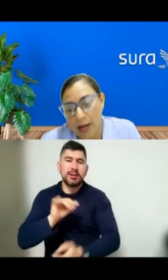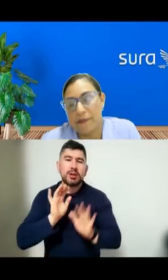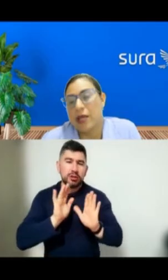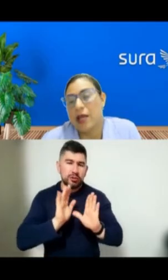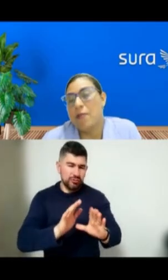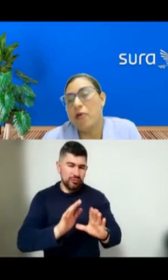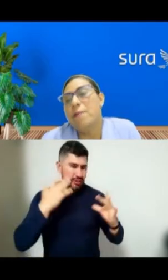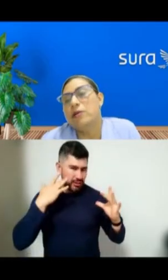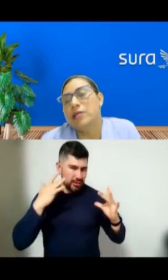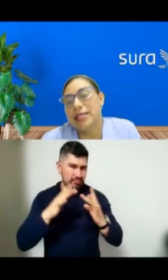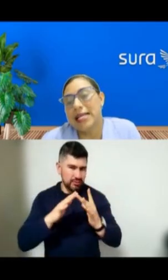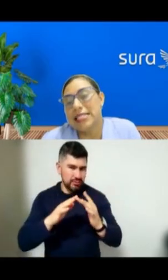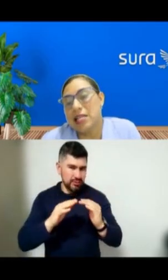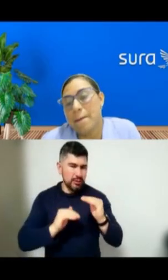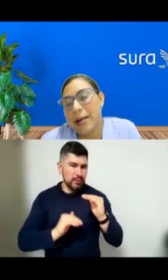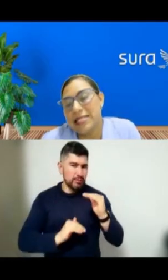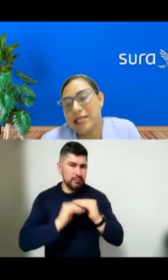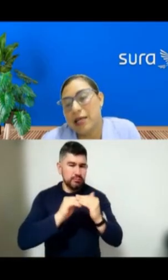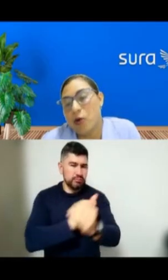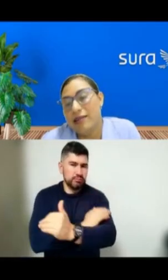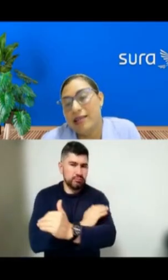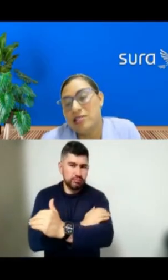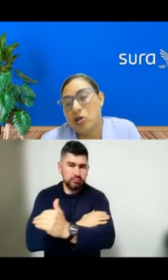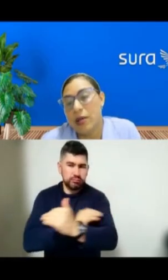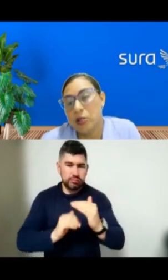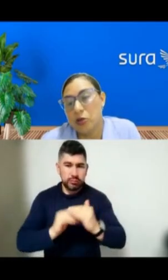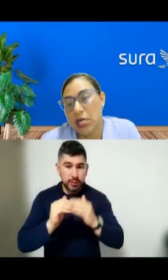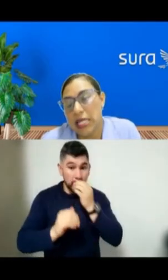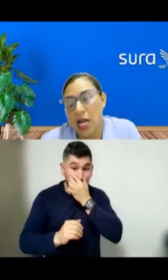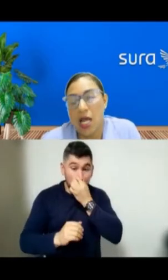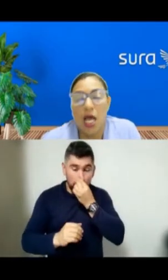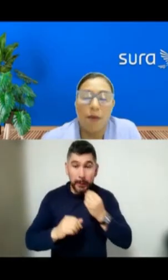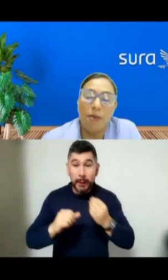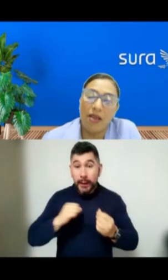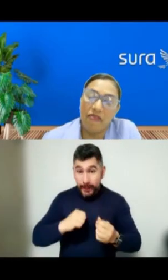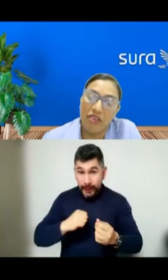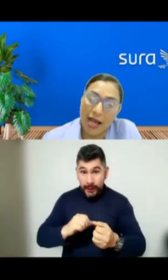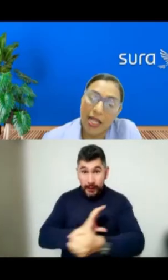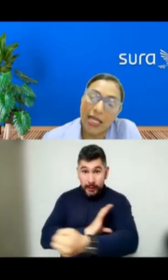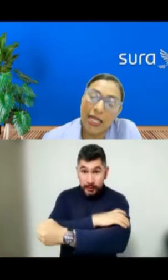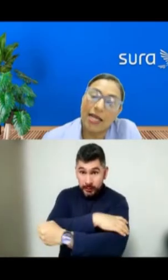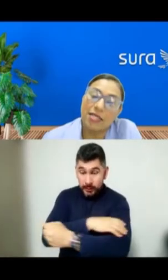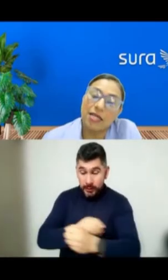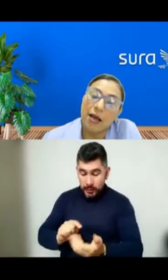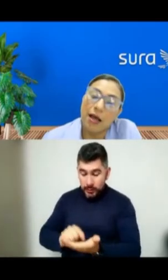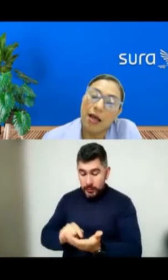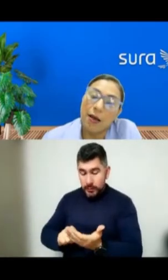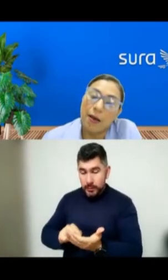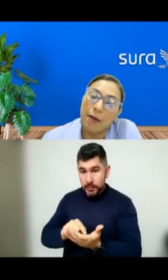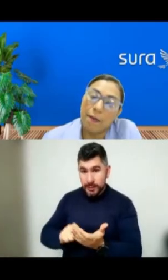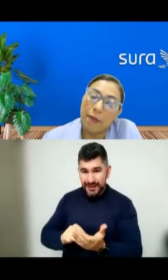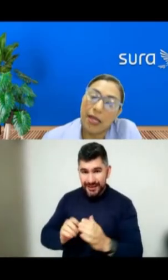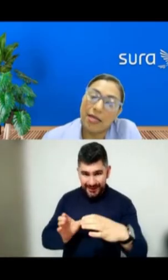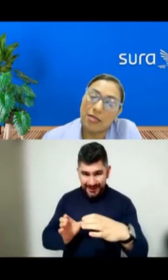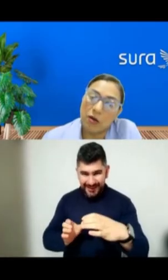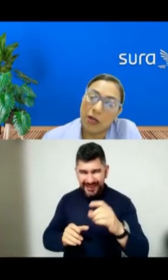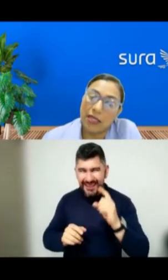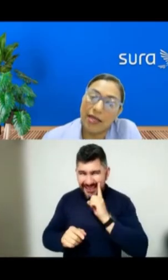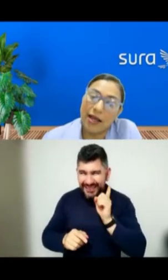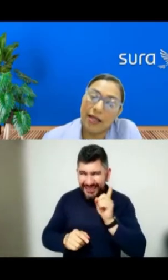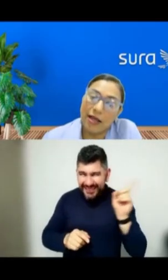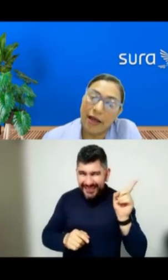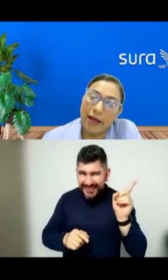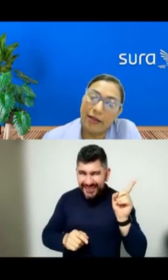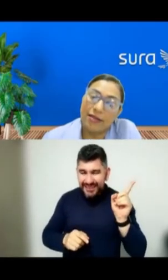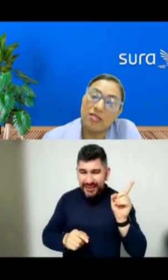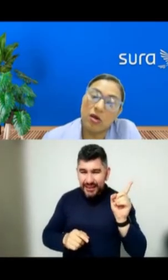tensión arterial. Es muy importante que si en la empresa tenemos el tensiómetro digital, verificar que las pilas